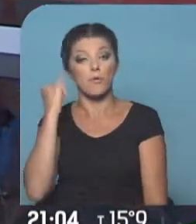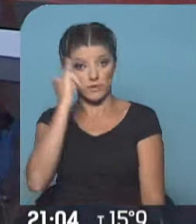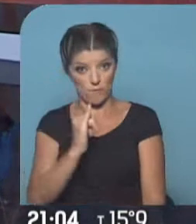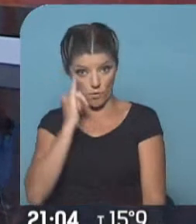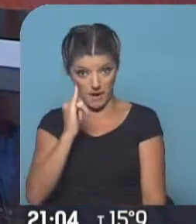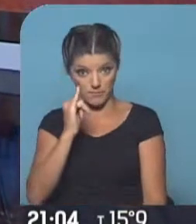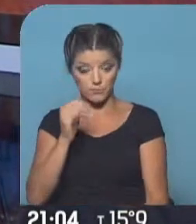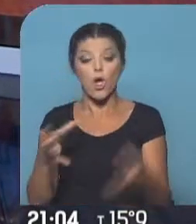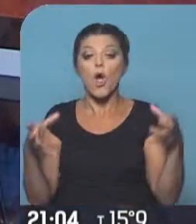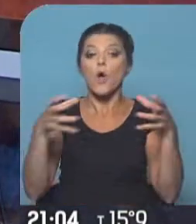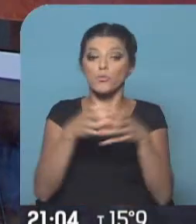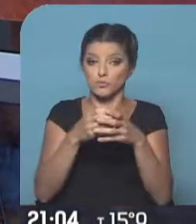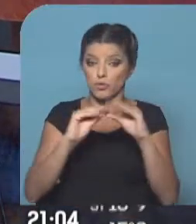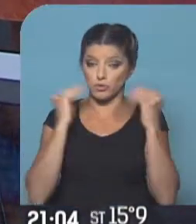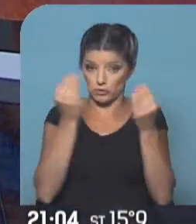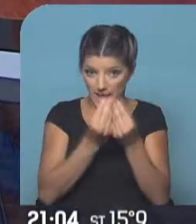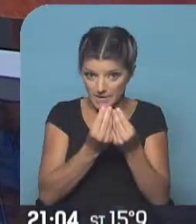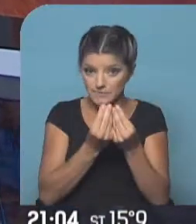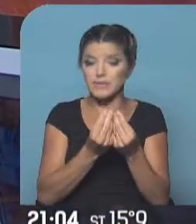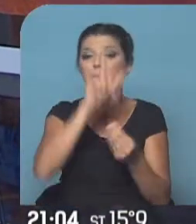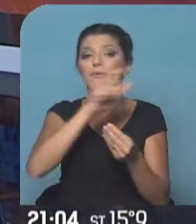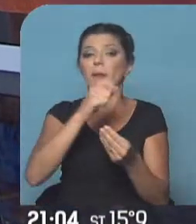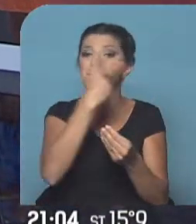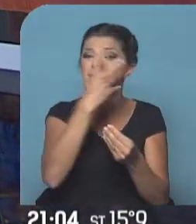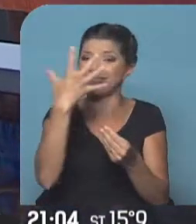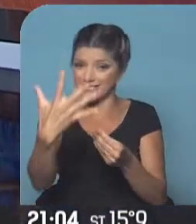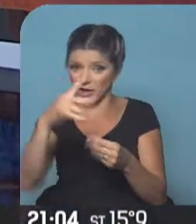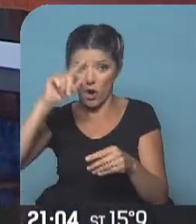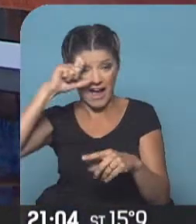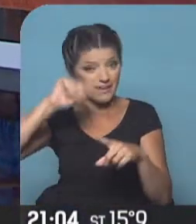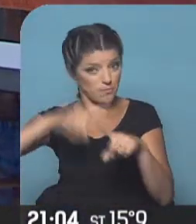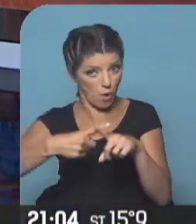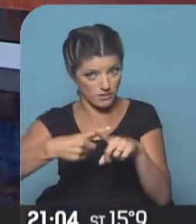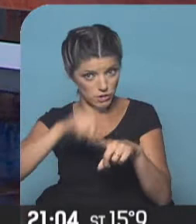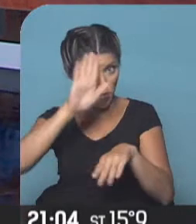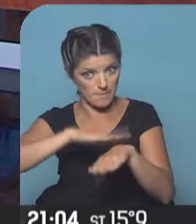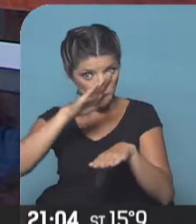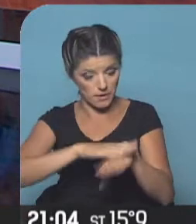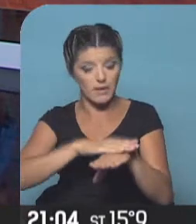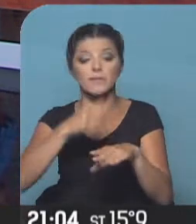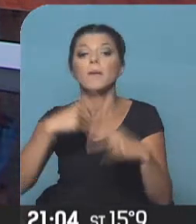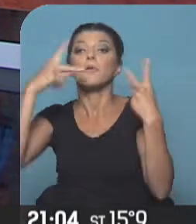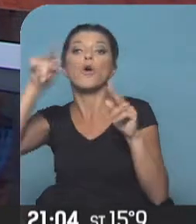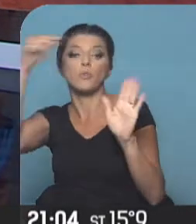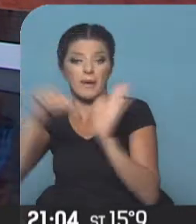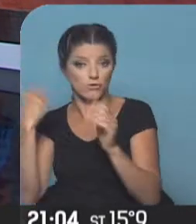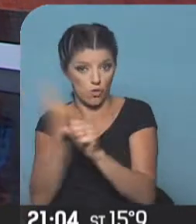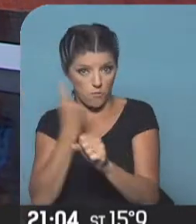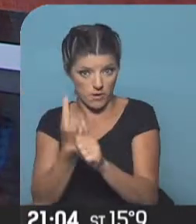exfuncionarios procesados con la previsión de salir del país y el embargo es de 1.000 millones de pesos para cada uno de los